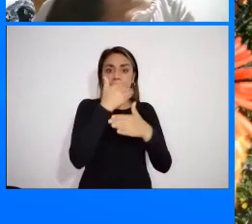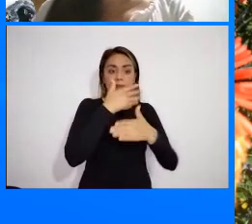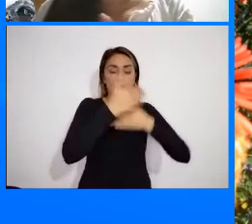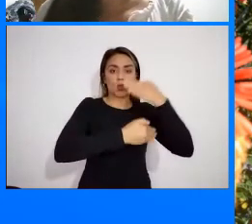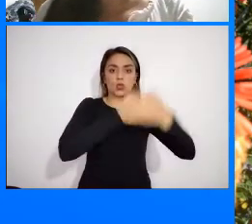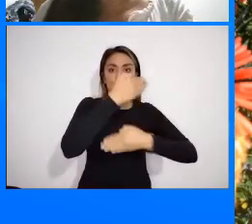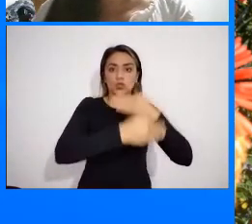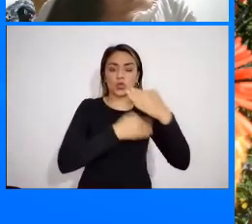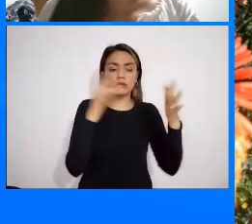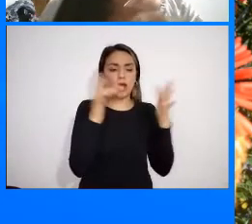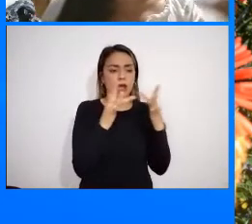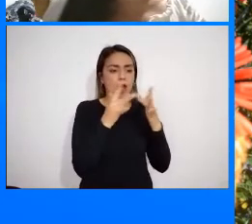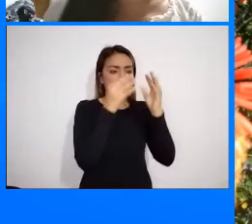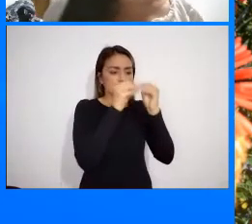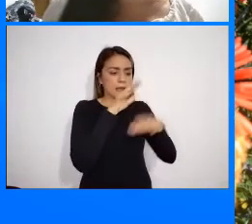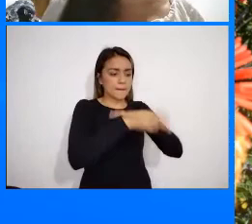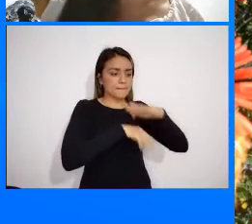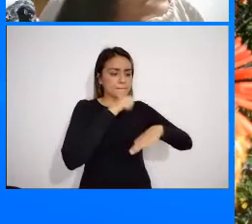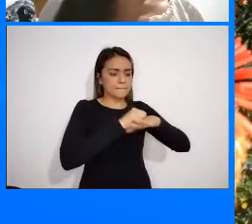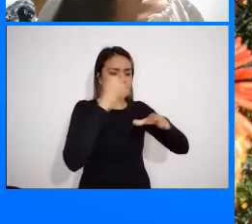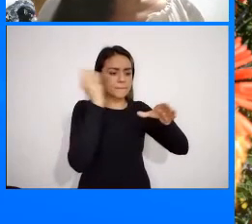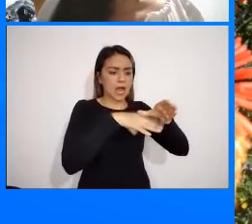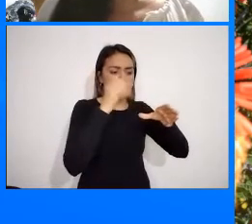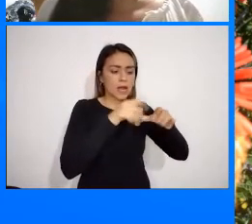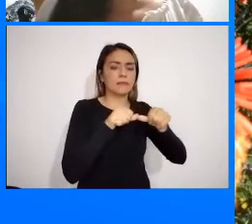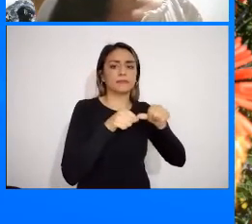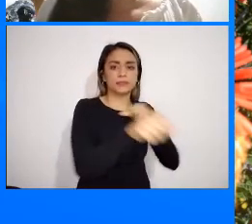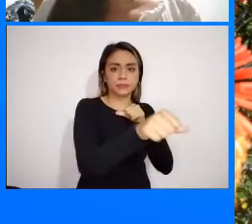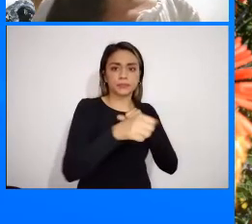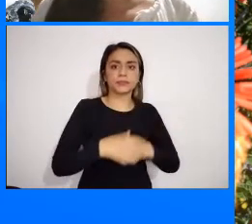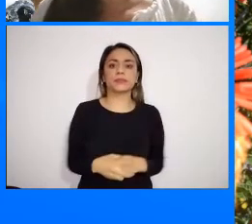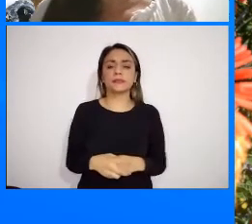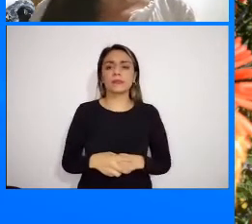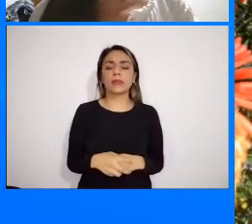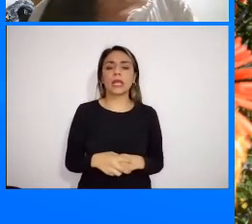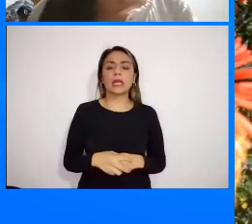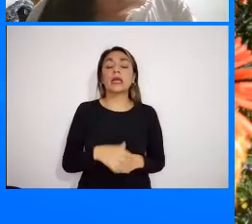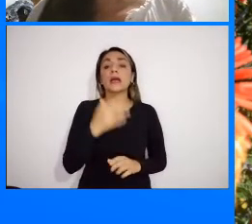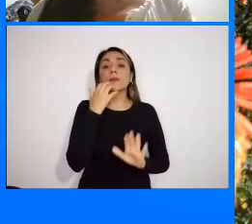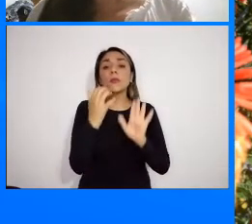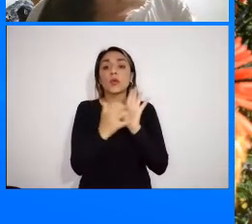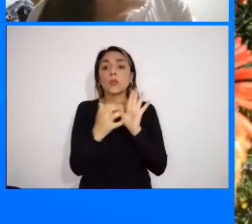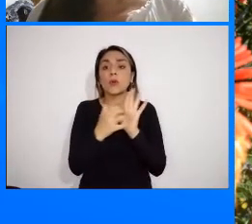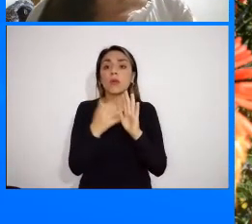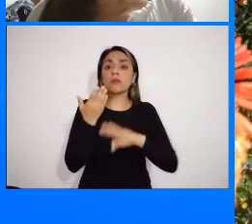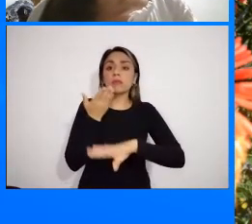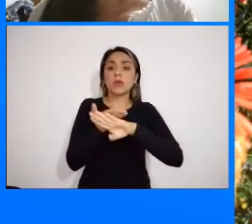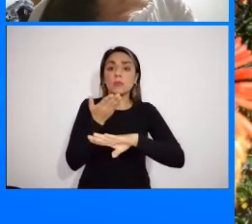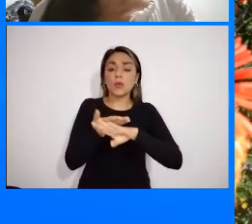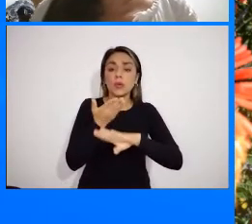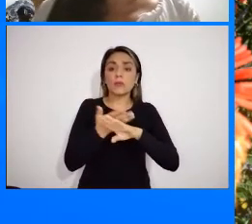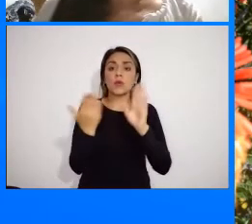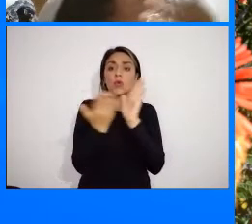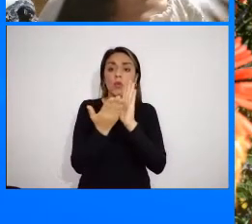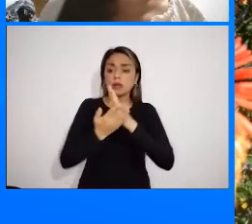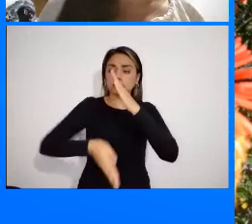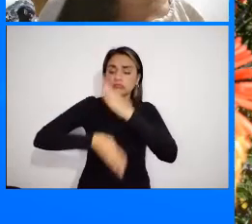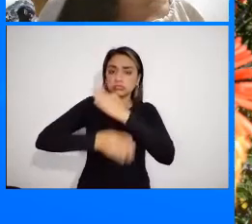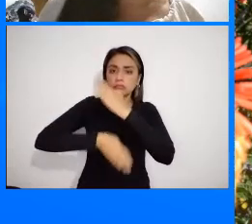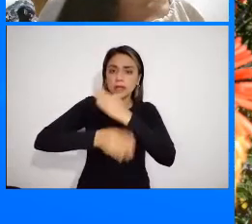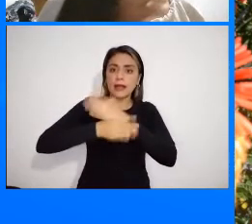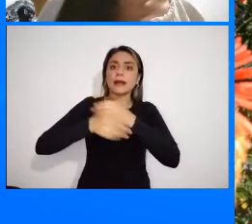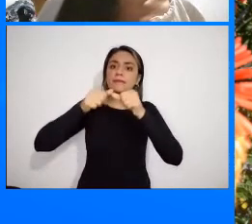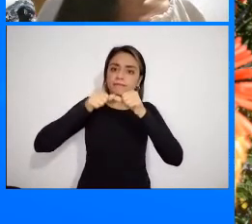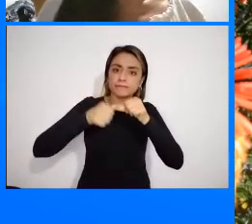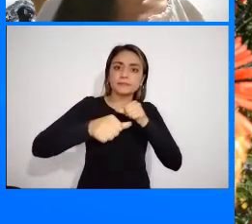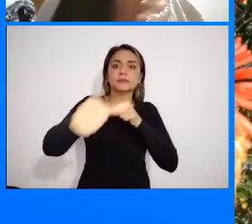de manejo de residuos, lo mantengamos. Que si proponemos educación continua, lo